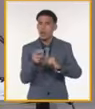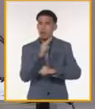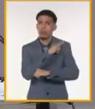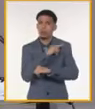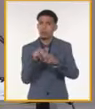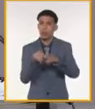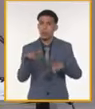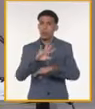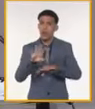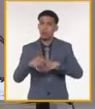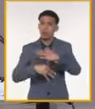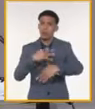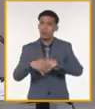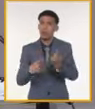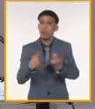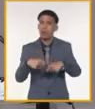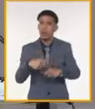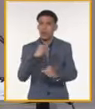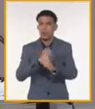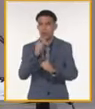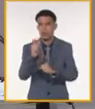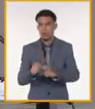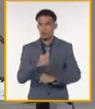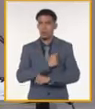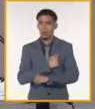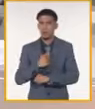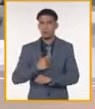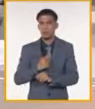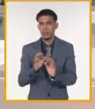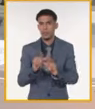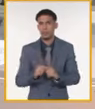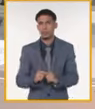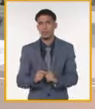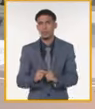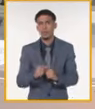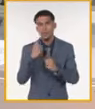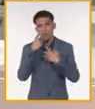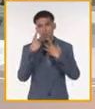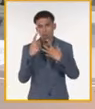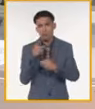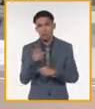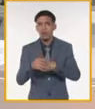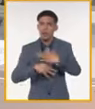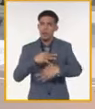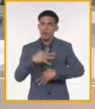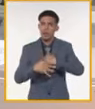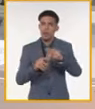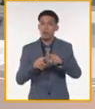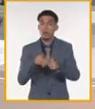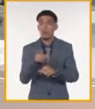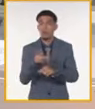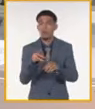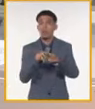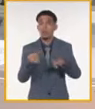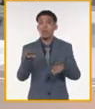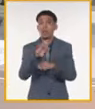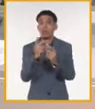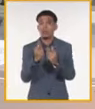los deberes de tributarios y contables Sería bueno también porque ustedes tienen una alta carga en estos en